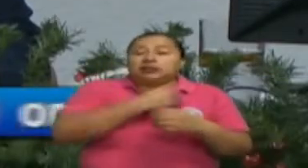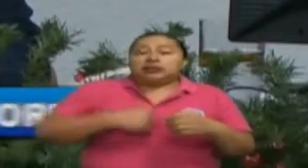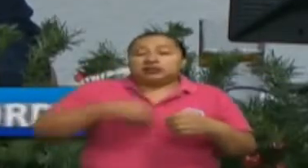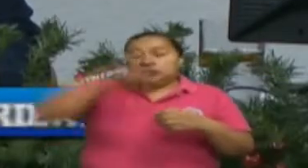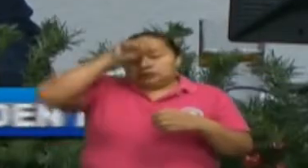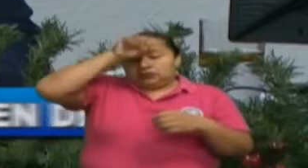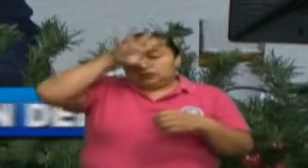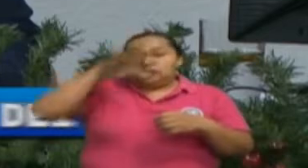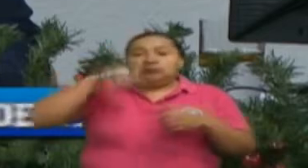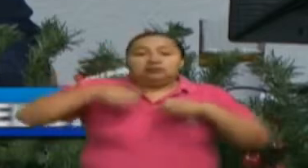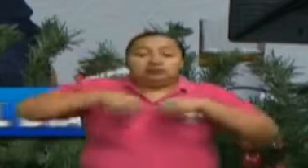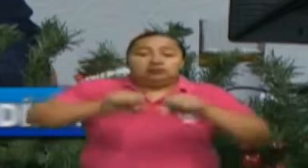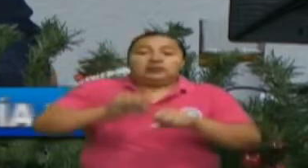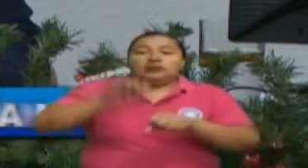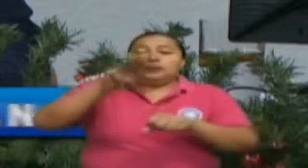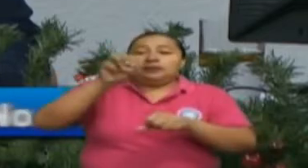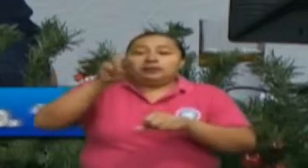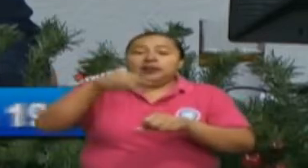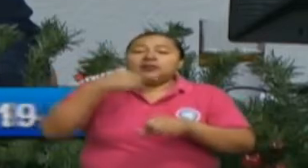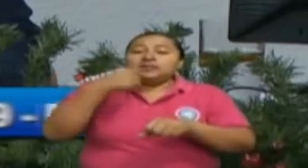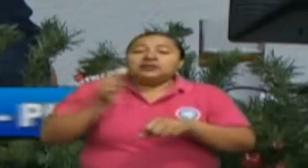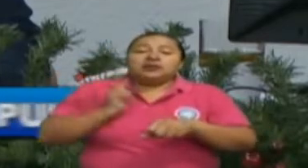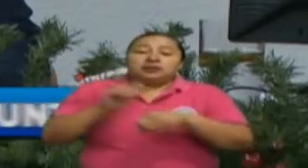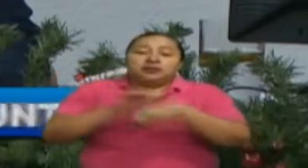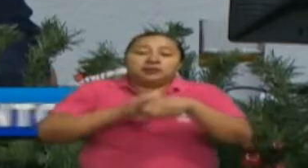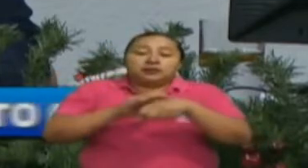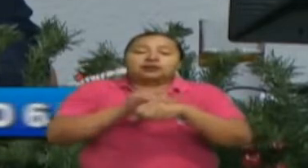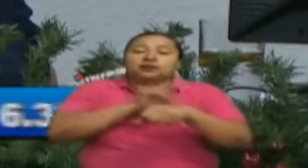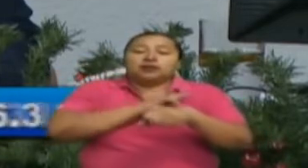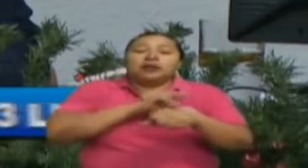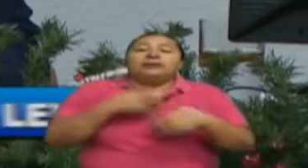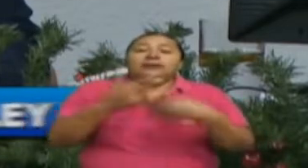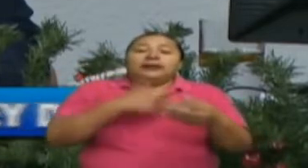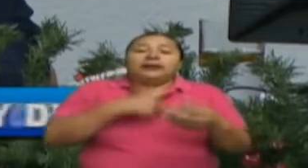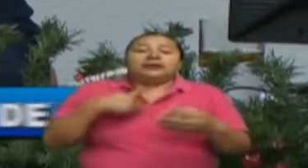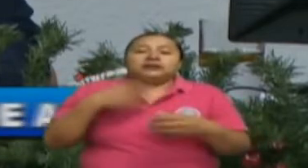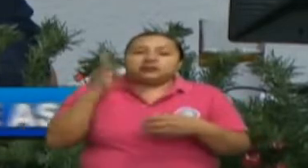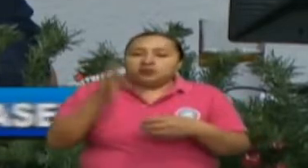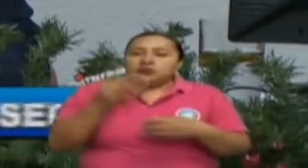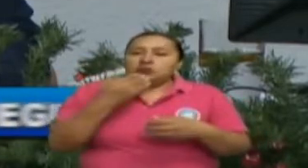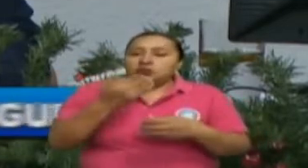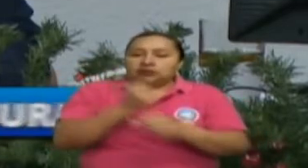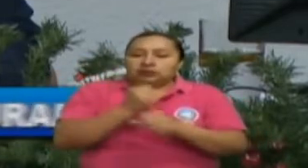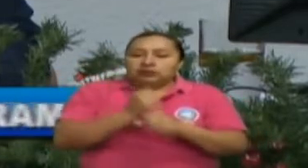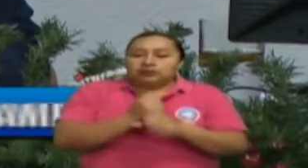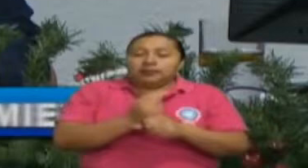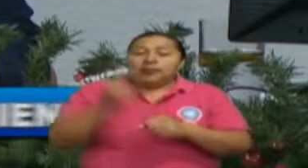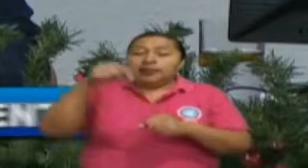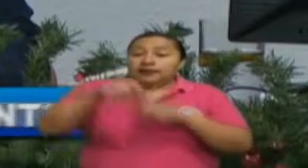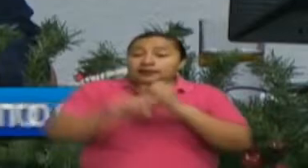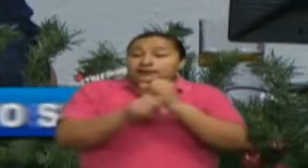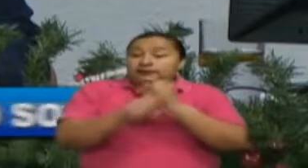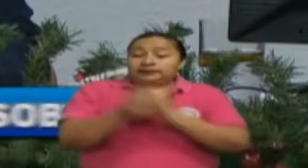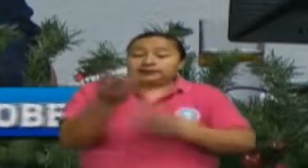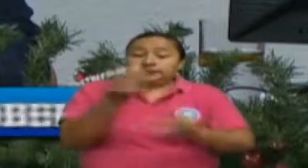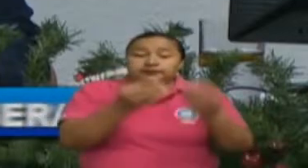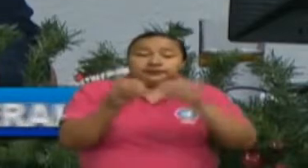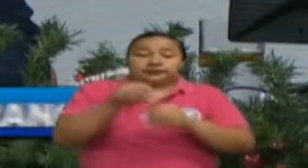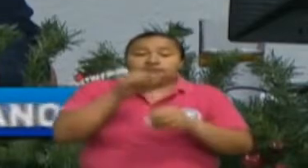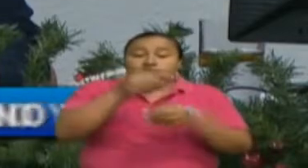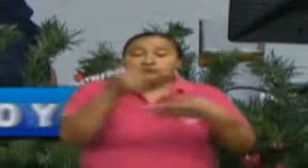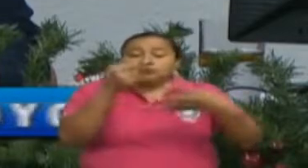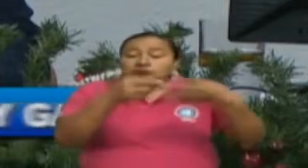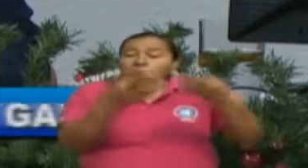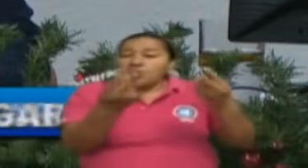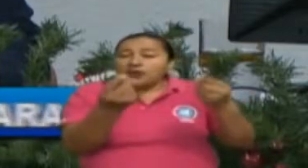MEM autorice y o delegue para tal efecto. La operación y administración de los